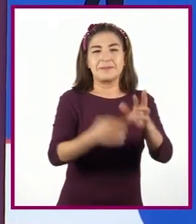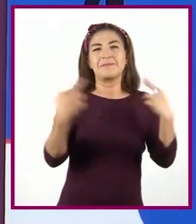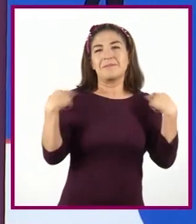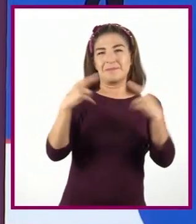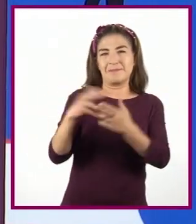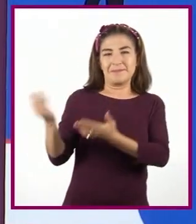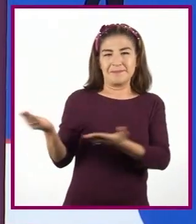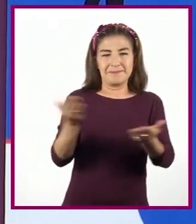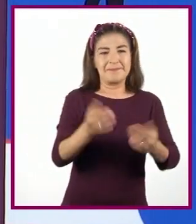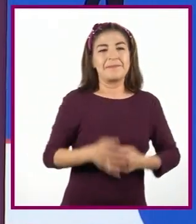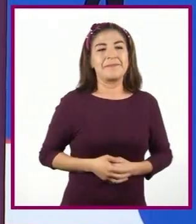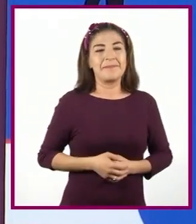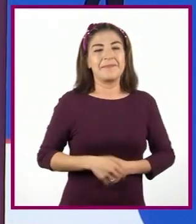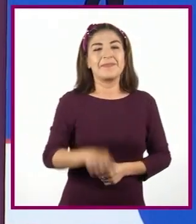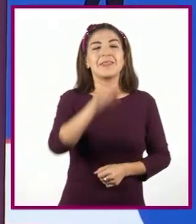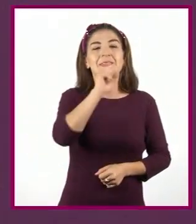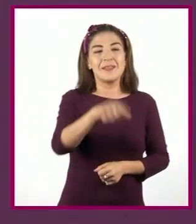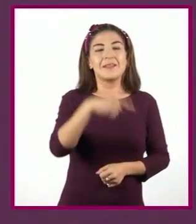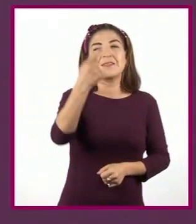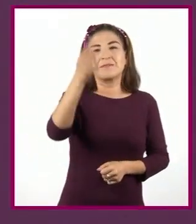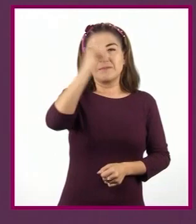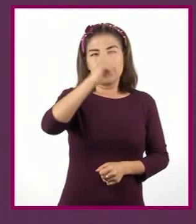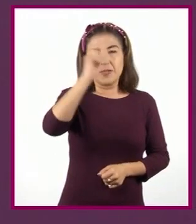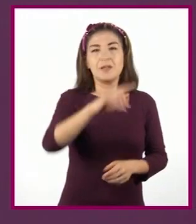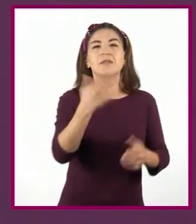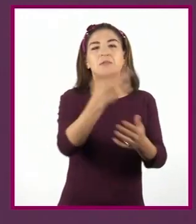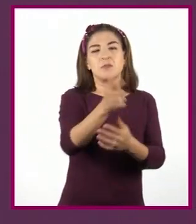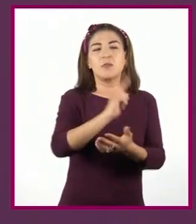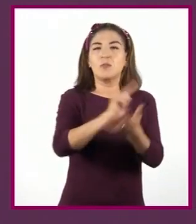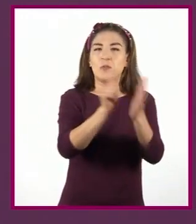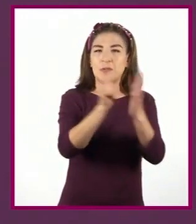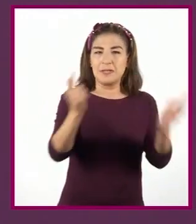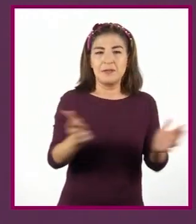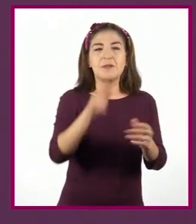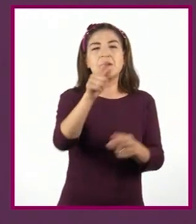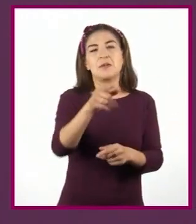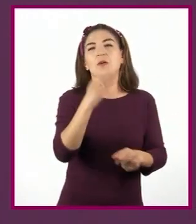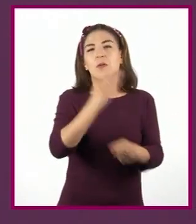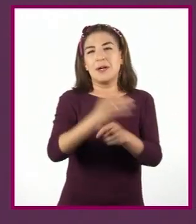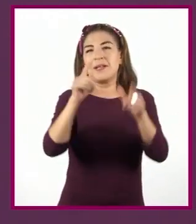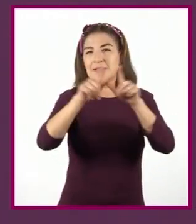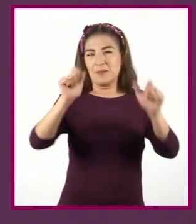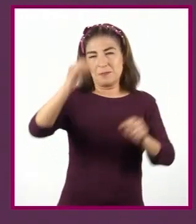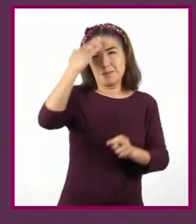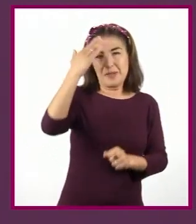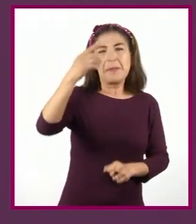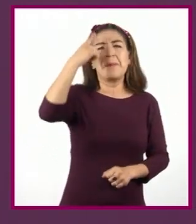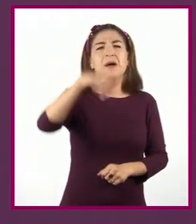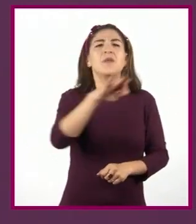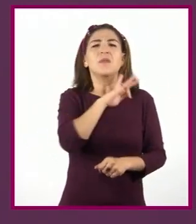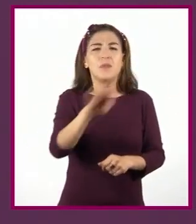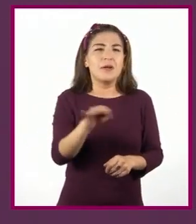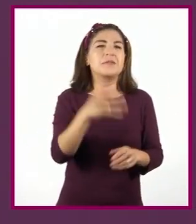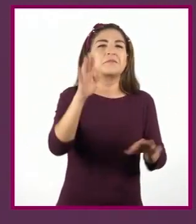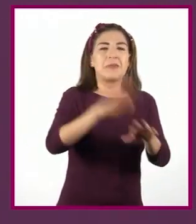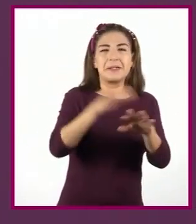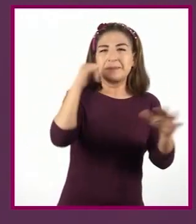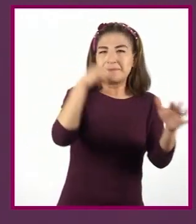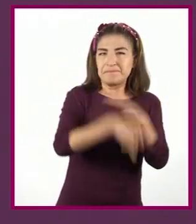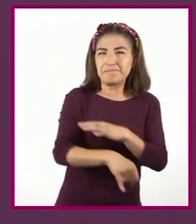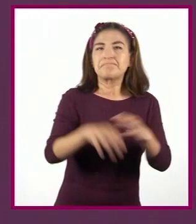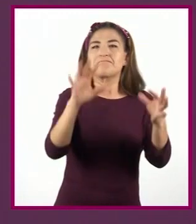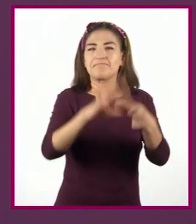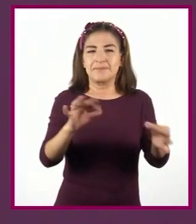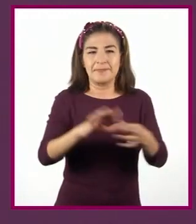profesora. También les sugiero que tengan a la mano su libro de texto de lengua materna para que puedan apoyarse y ampliar la